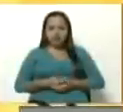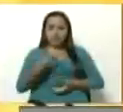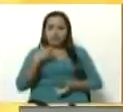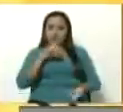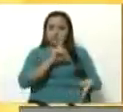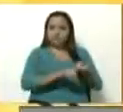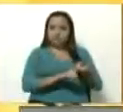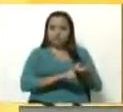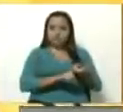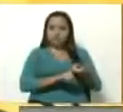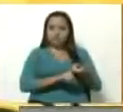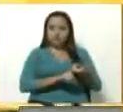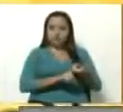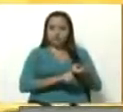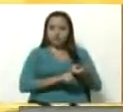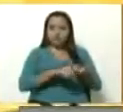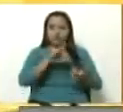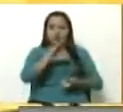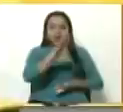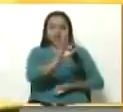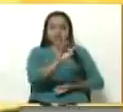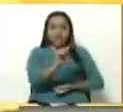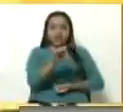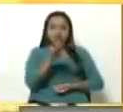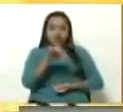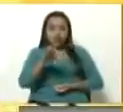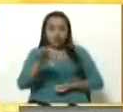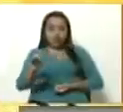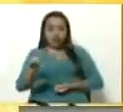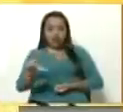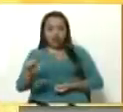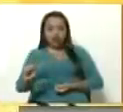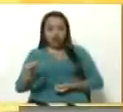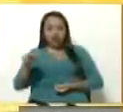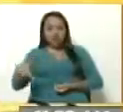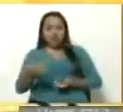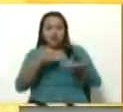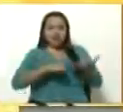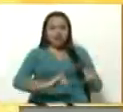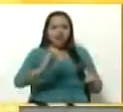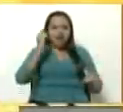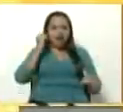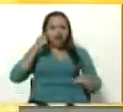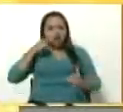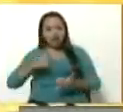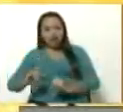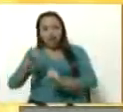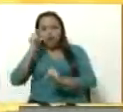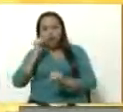Córdoba, mis hijas, mis hijos, mis familiares.